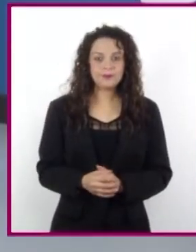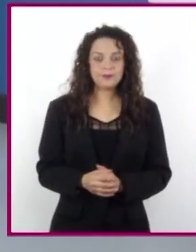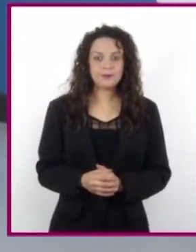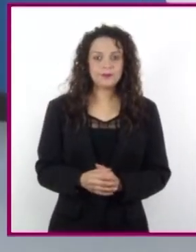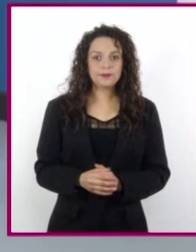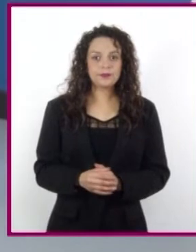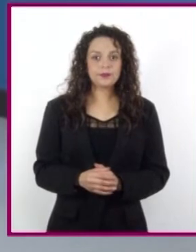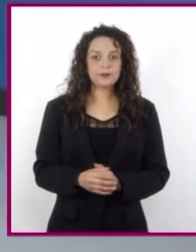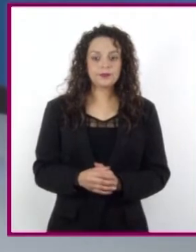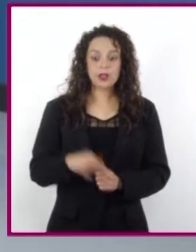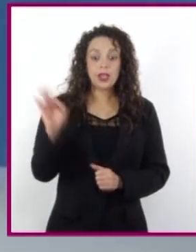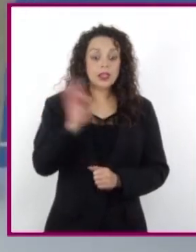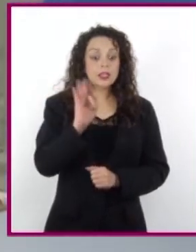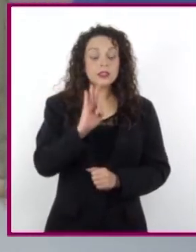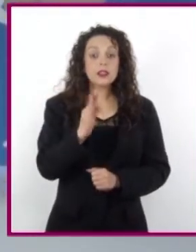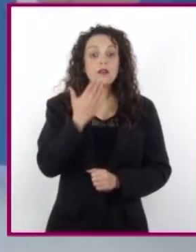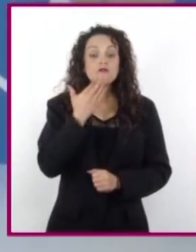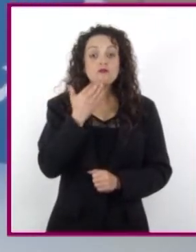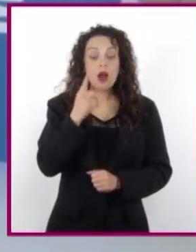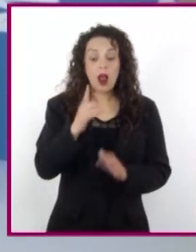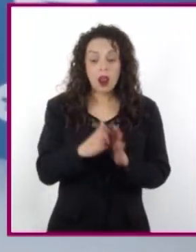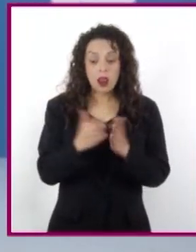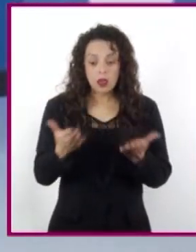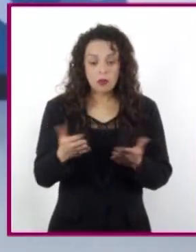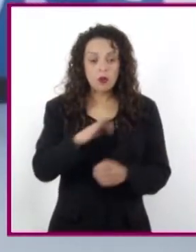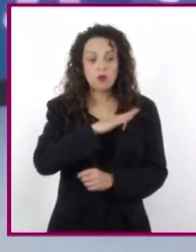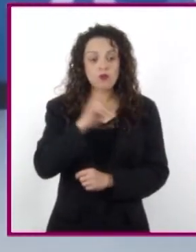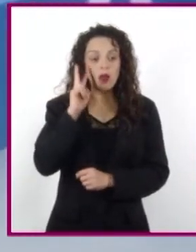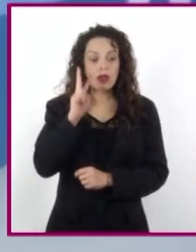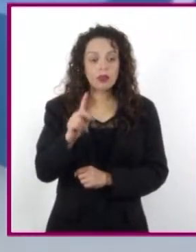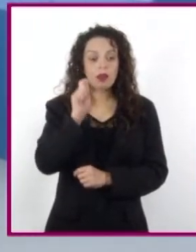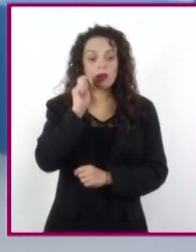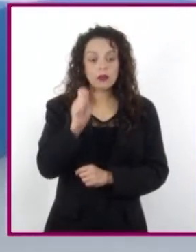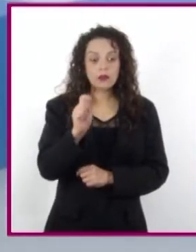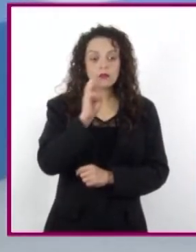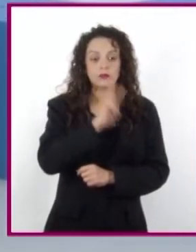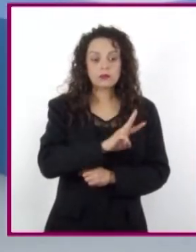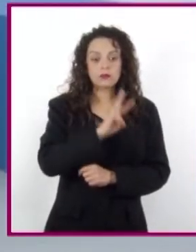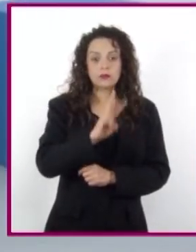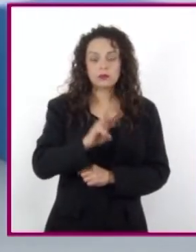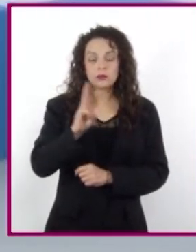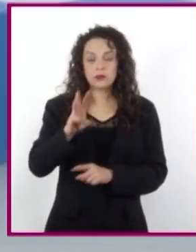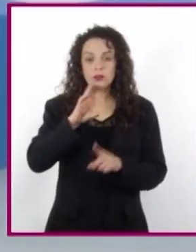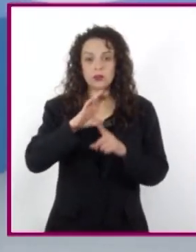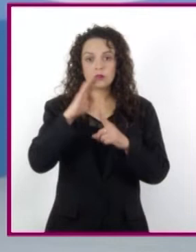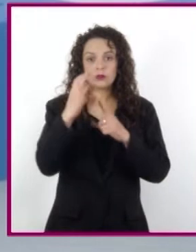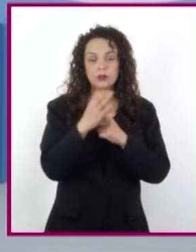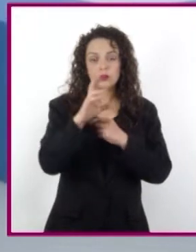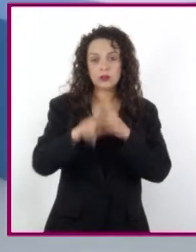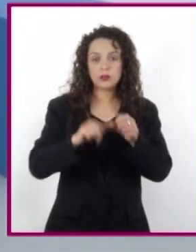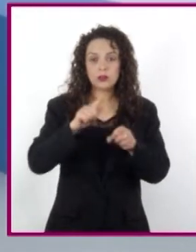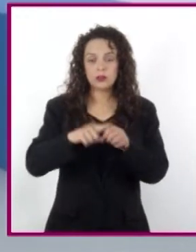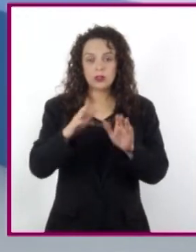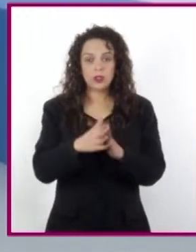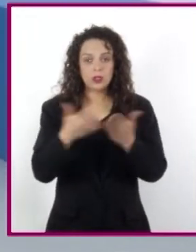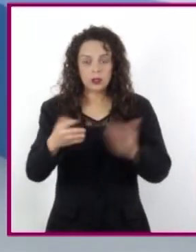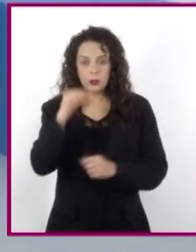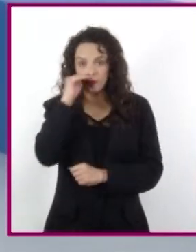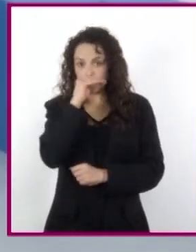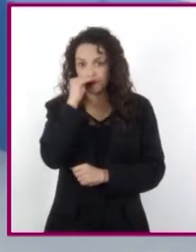En caso de que no cuenten con el libro, tienen la opción de consultarlo a través de la página de la Comisión Nacional de Libros de Texto